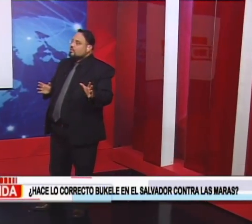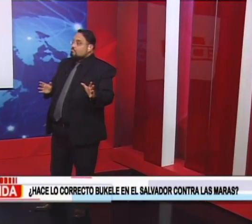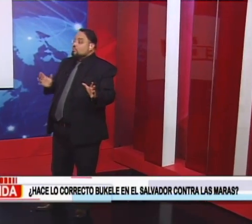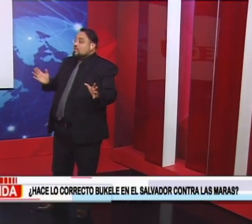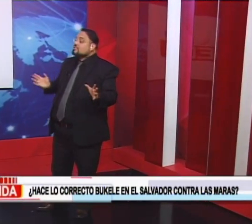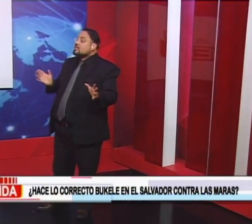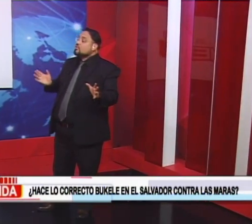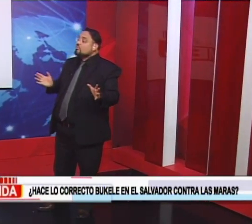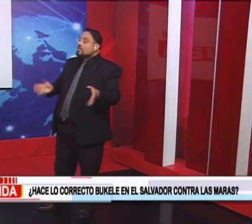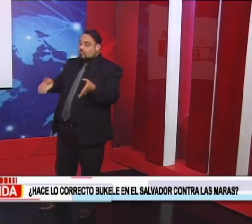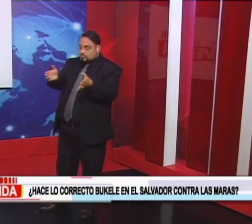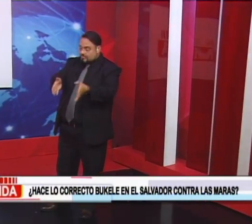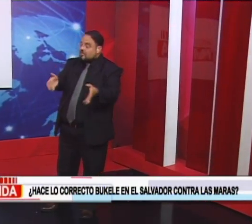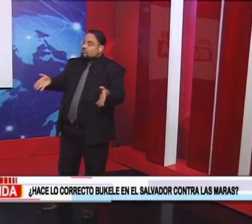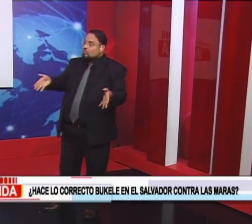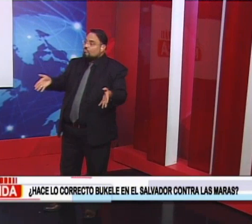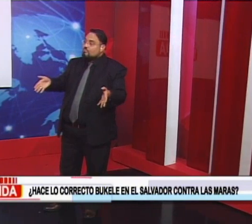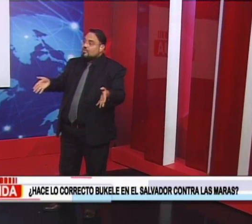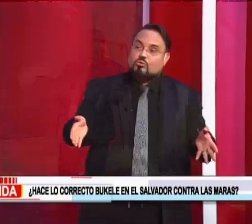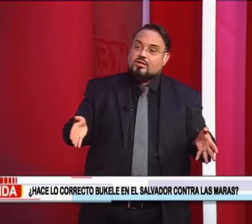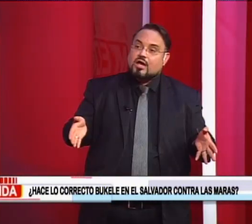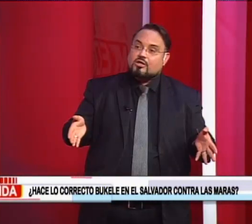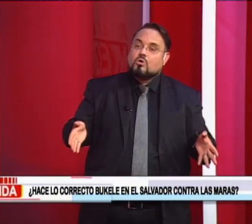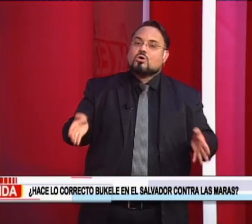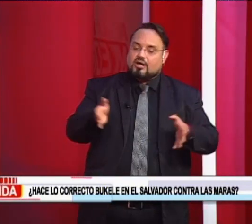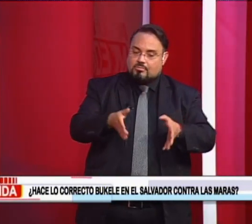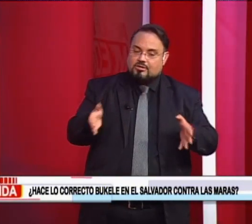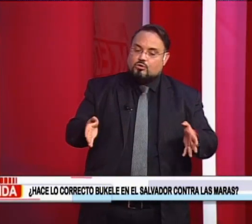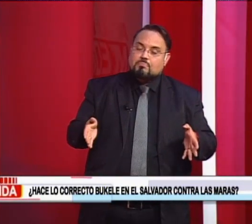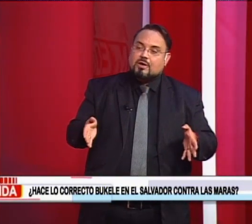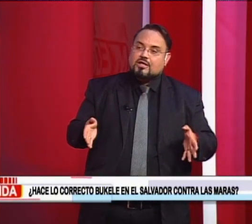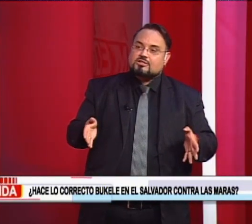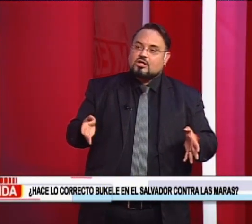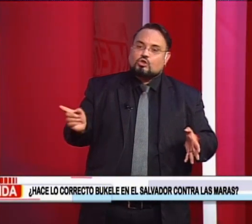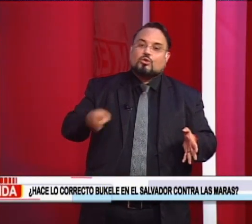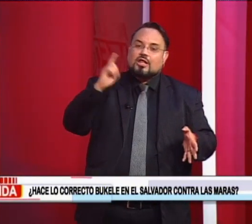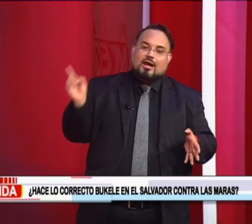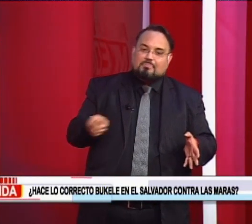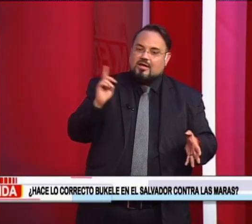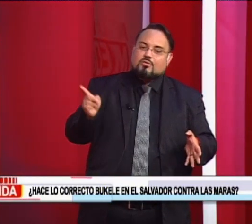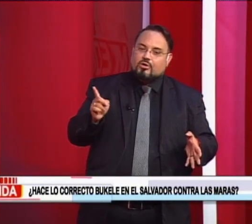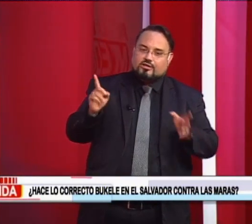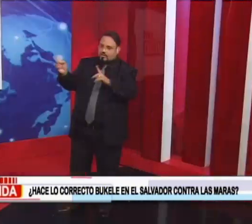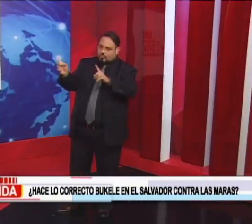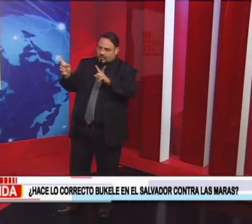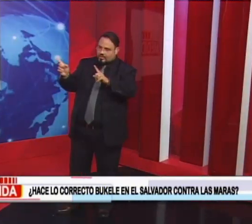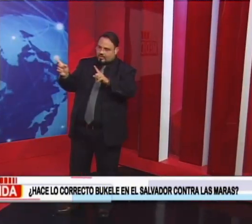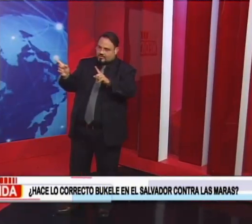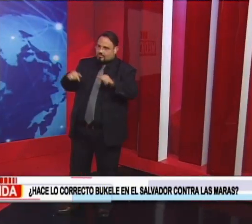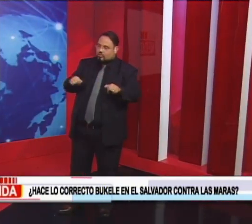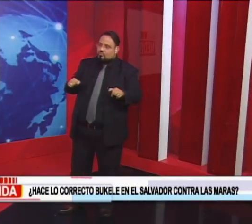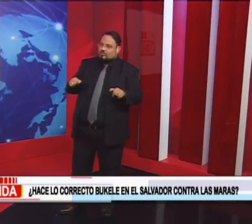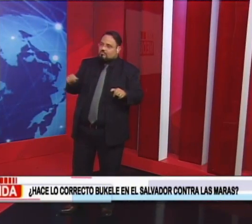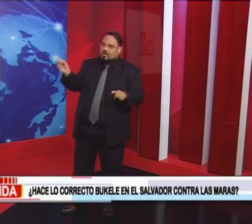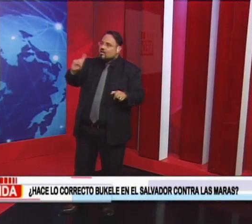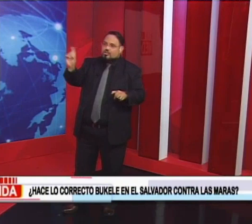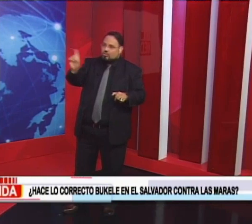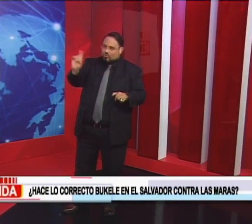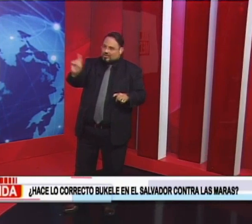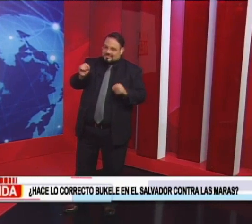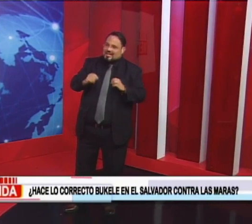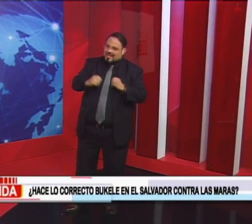pero ya quisiera yo verlos viviendo y conviviendo a diario realmente en un país donde la pena de muerte al igual que en el salvador y guatemala